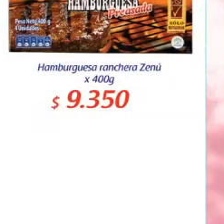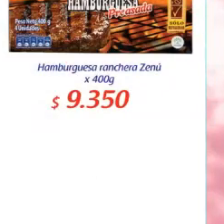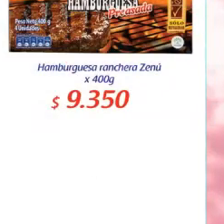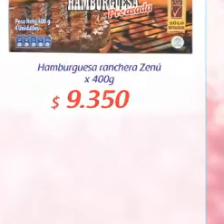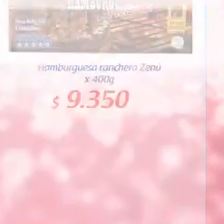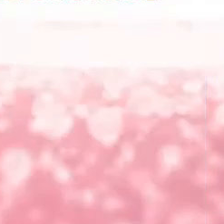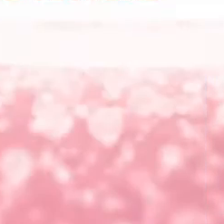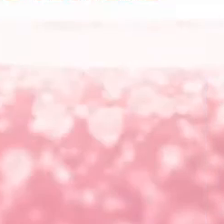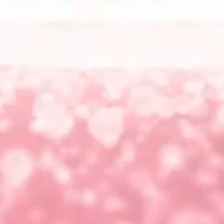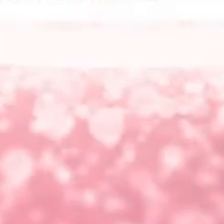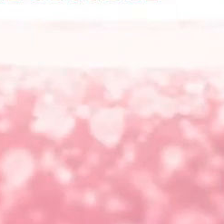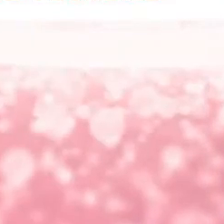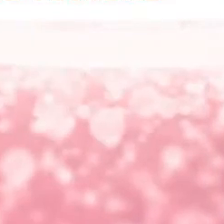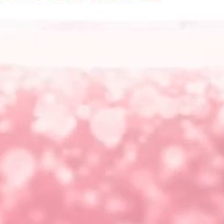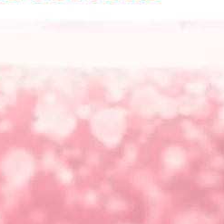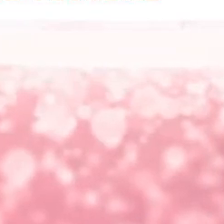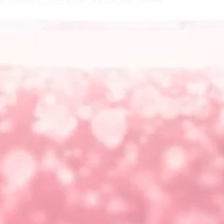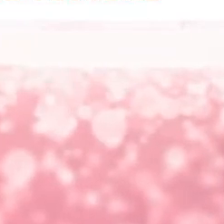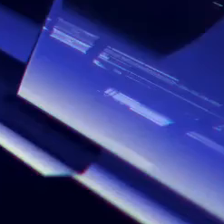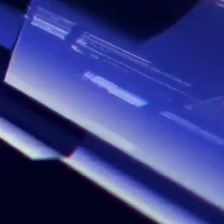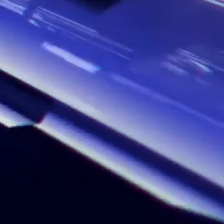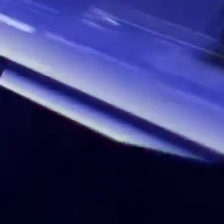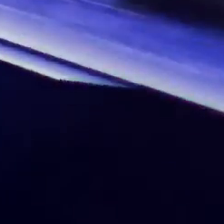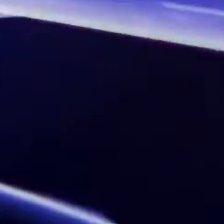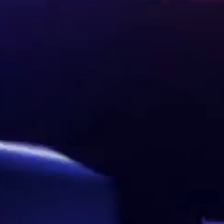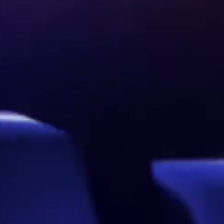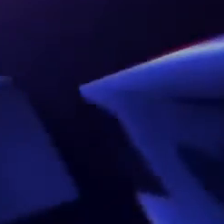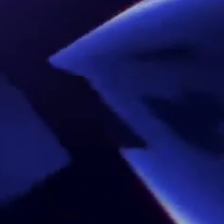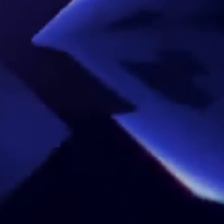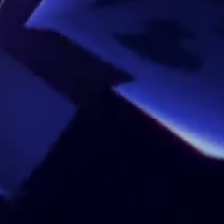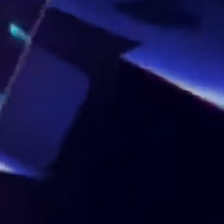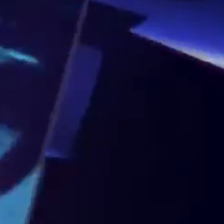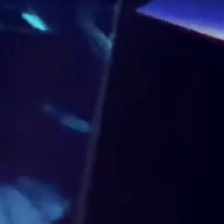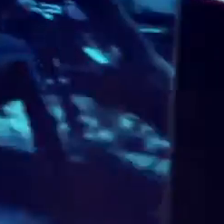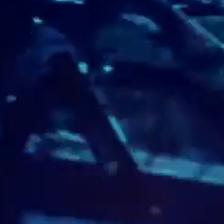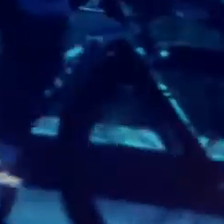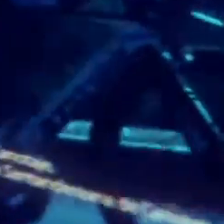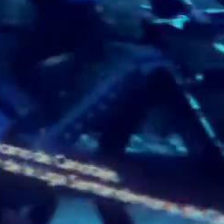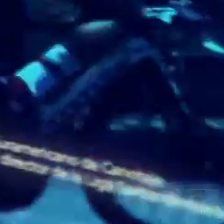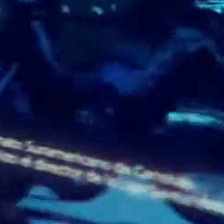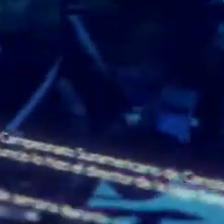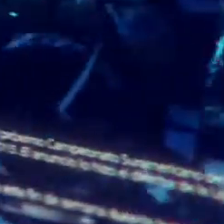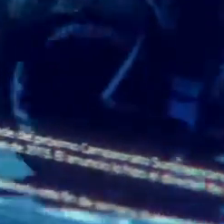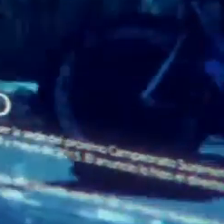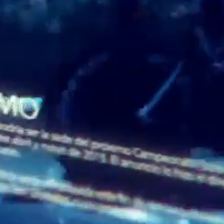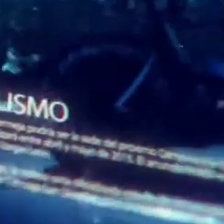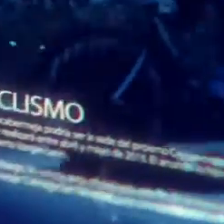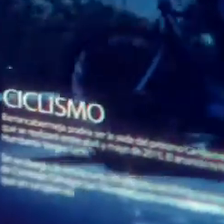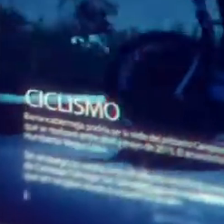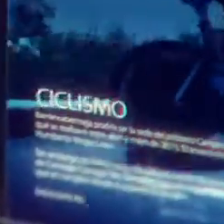más, más por menos.